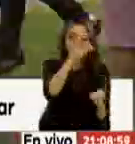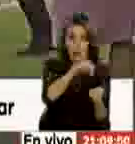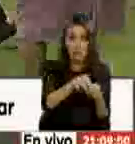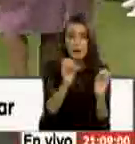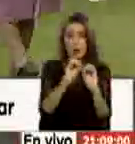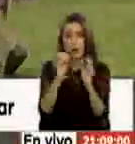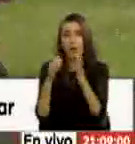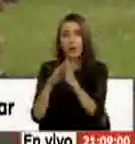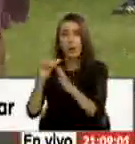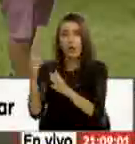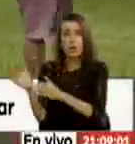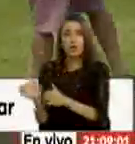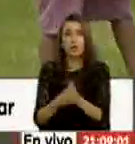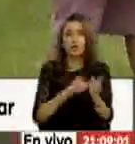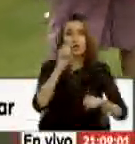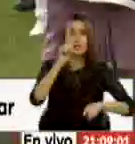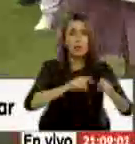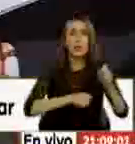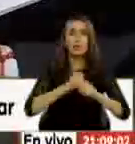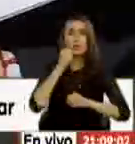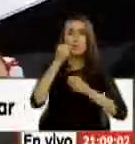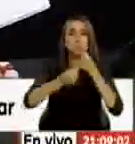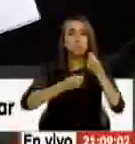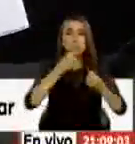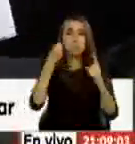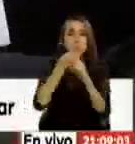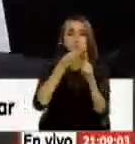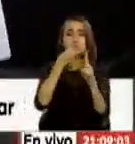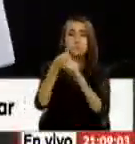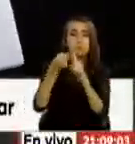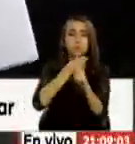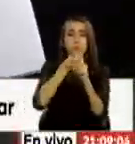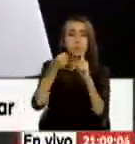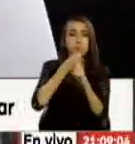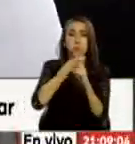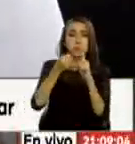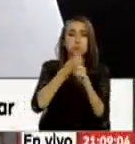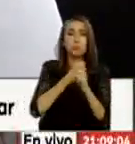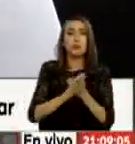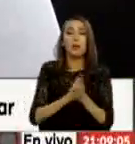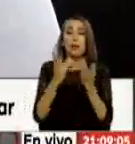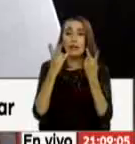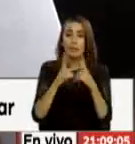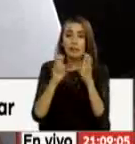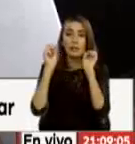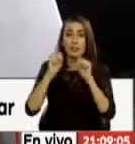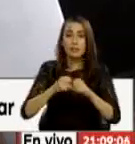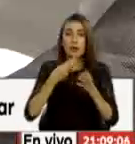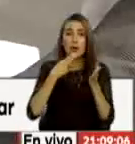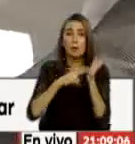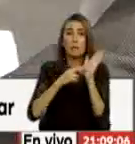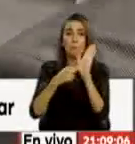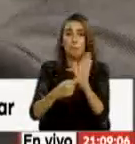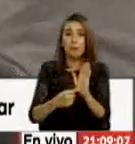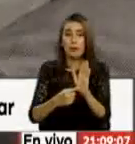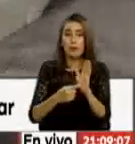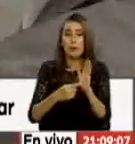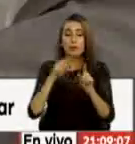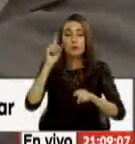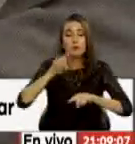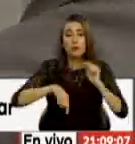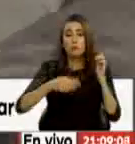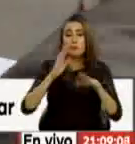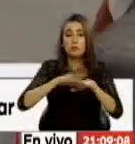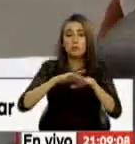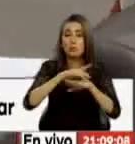lado para pasar al enfrentamiento físico. Tampoco estuvieron ausentes los ciudadanos quienes, a pesar de presentar sus respectivos recursos, no fueron llamados por la